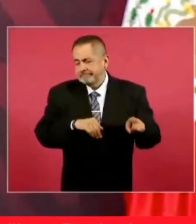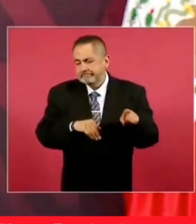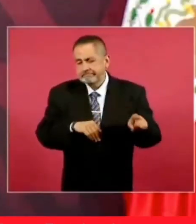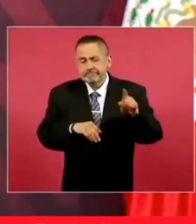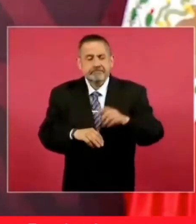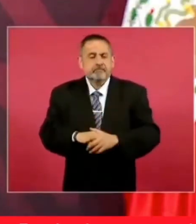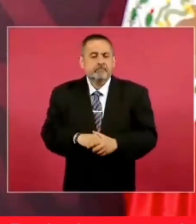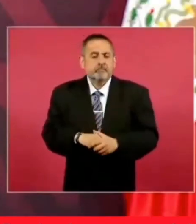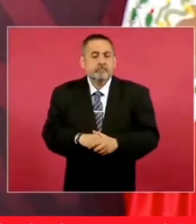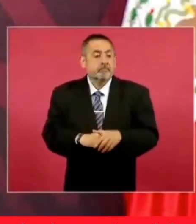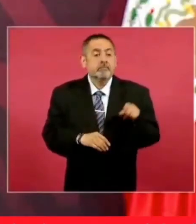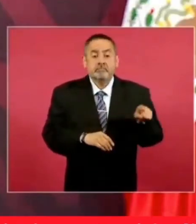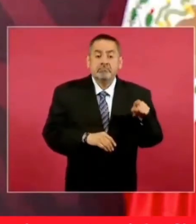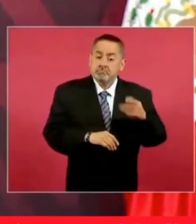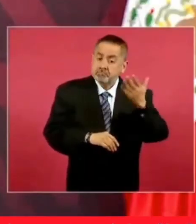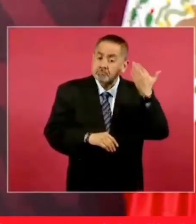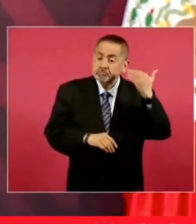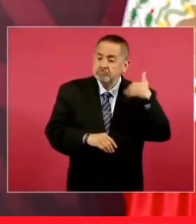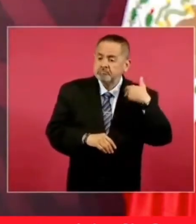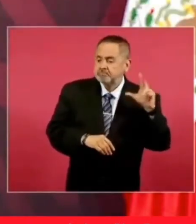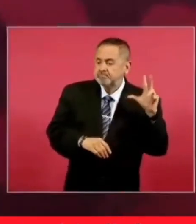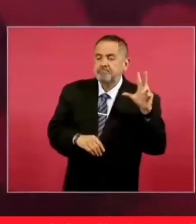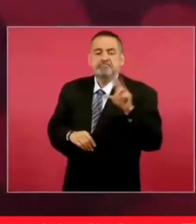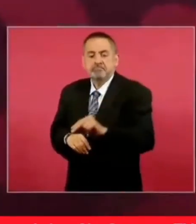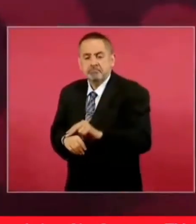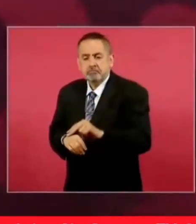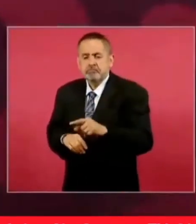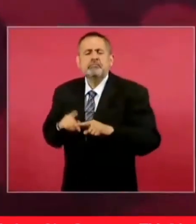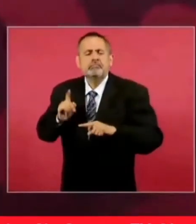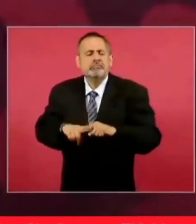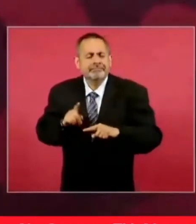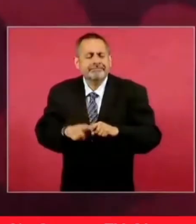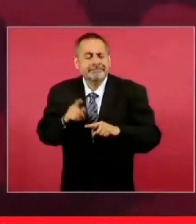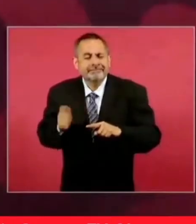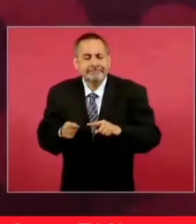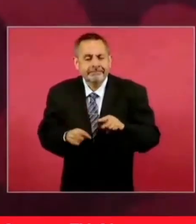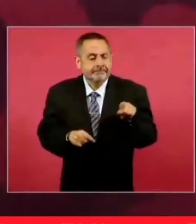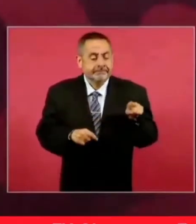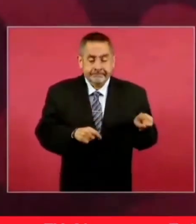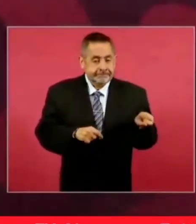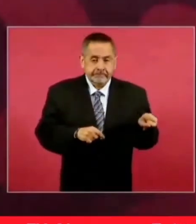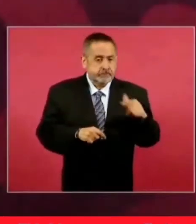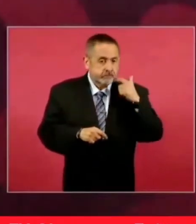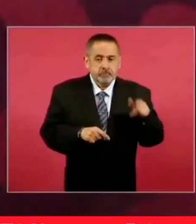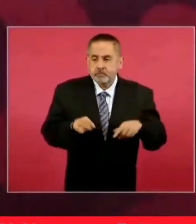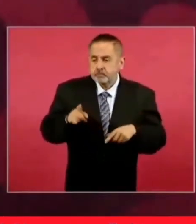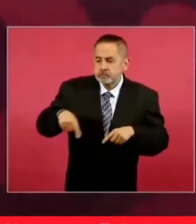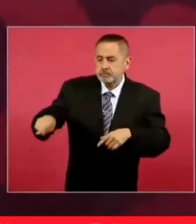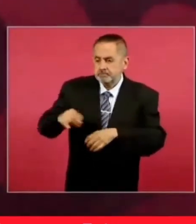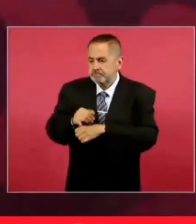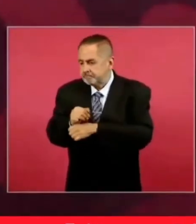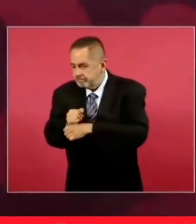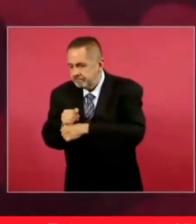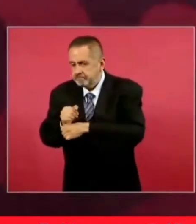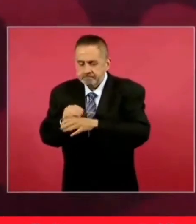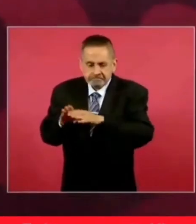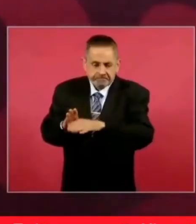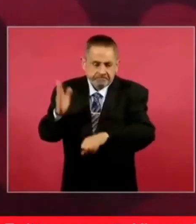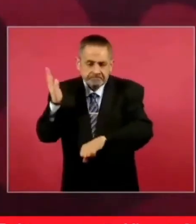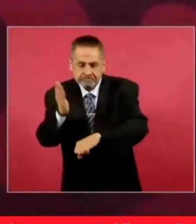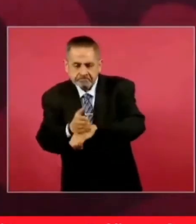fue el que se opuso a que se investigara y se castigara a